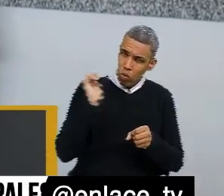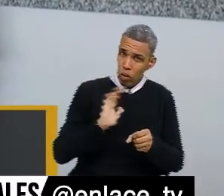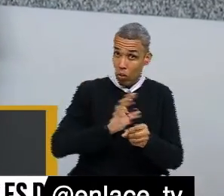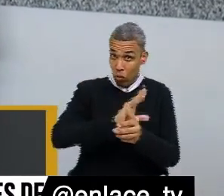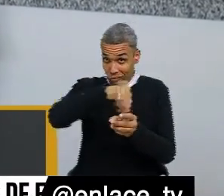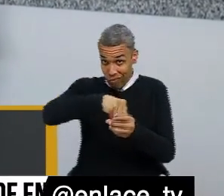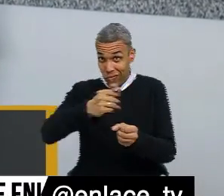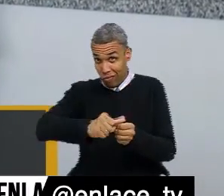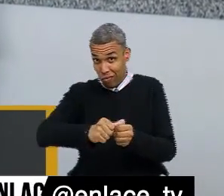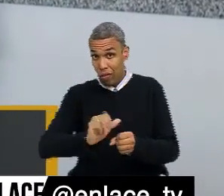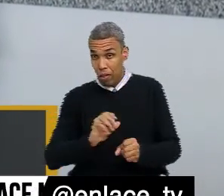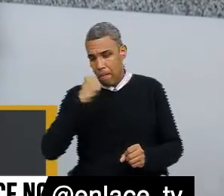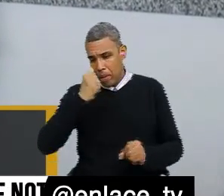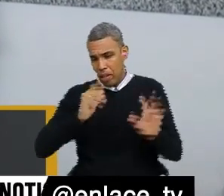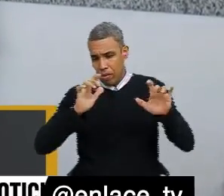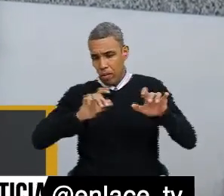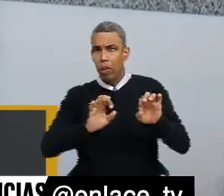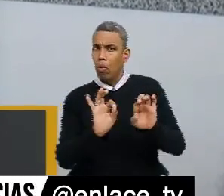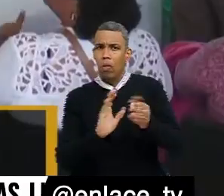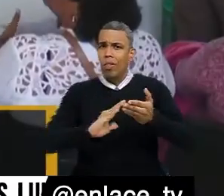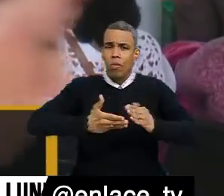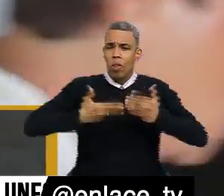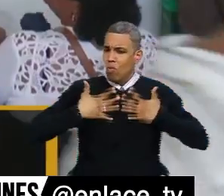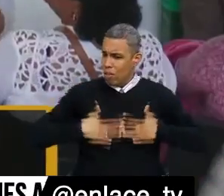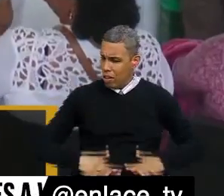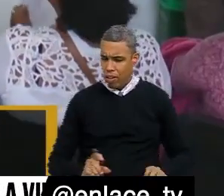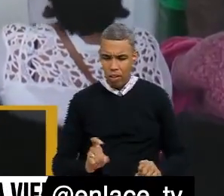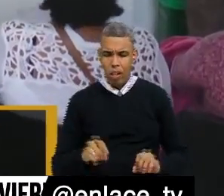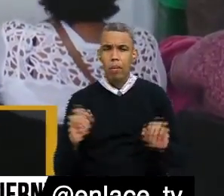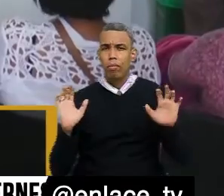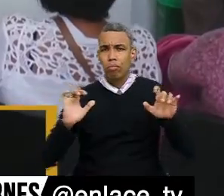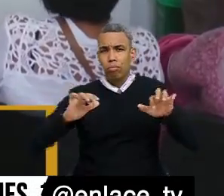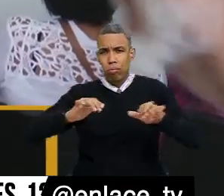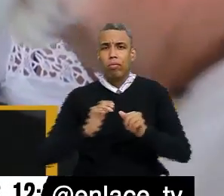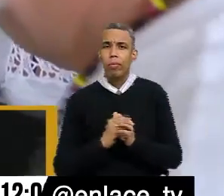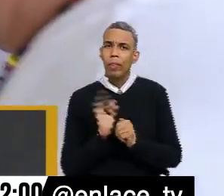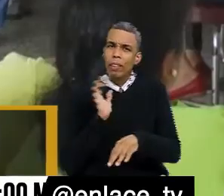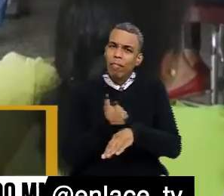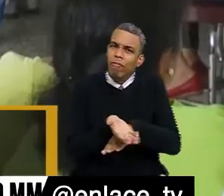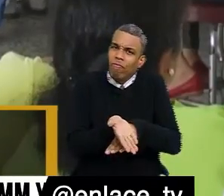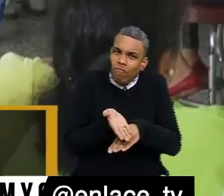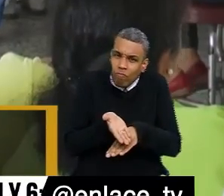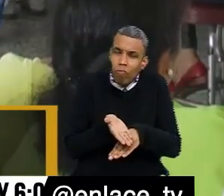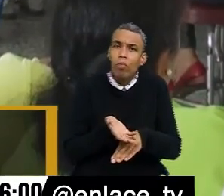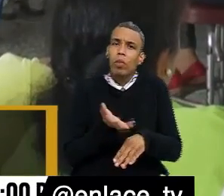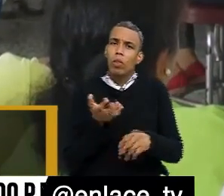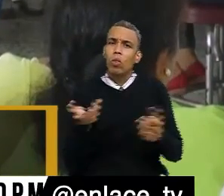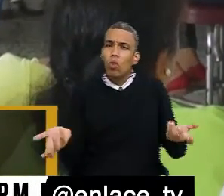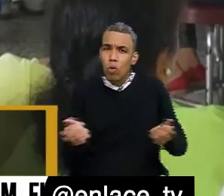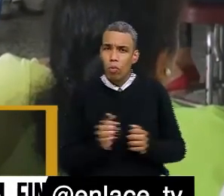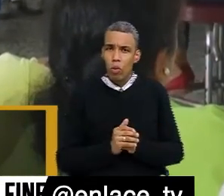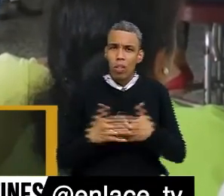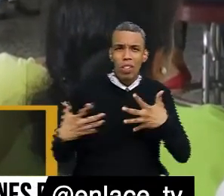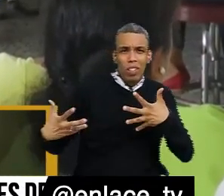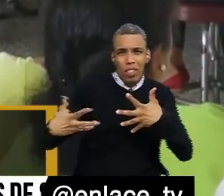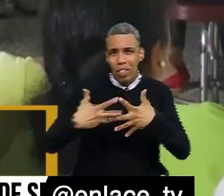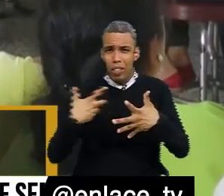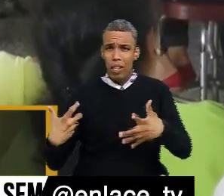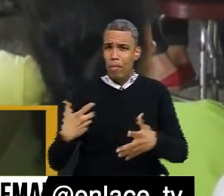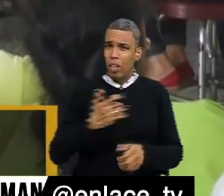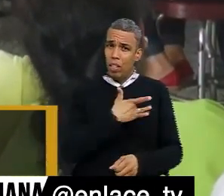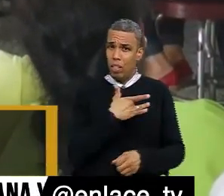un tema muy importante, que la salud en Santander sea del mismo modelo como Ecopetrol se la presta a sus trabajadores, familiares,